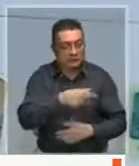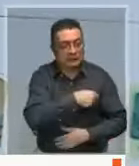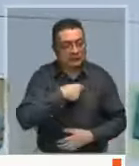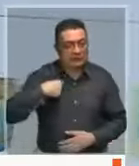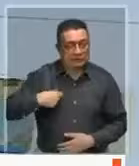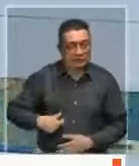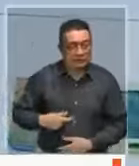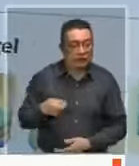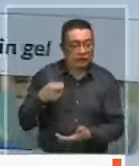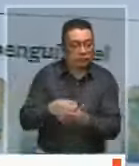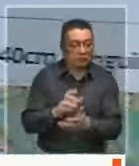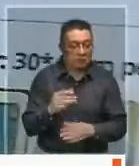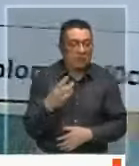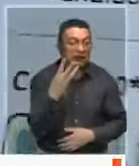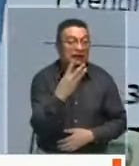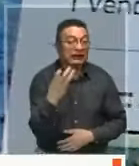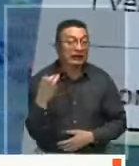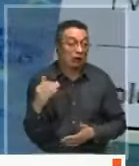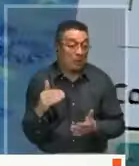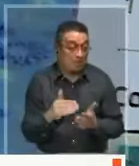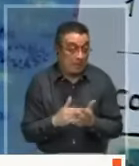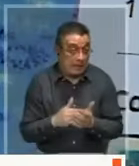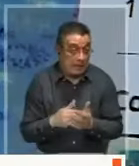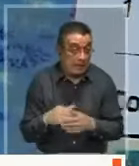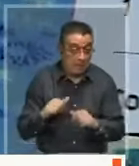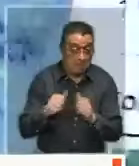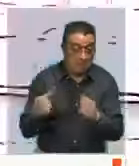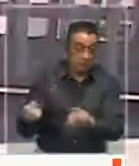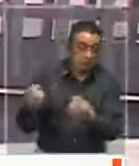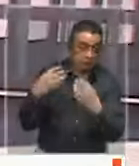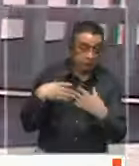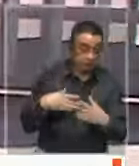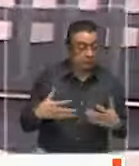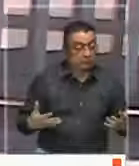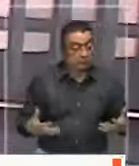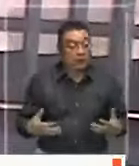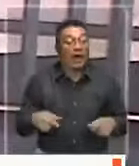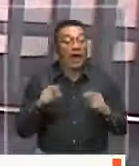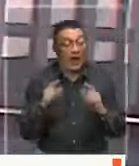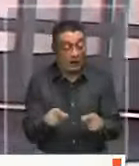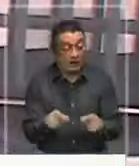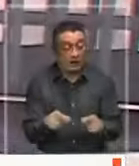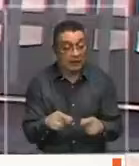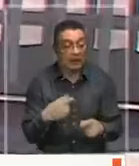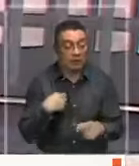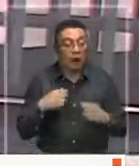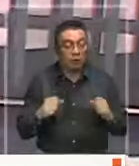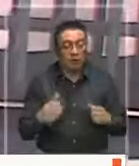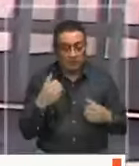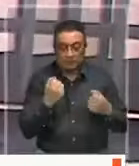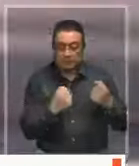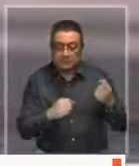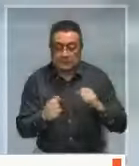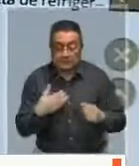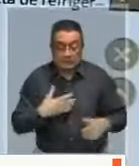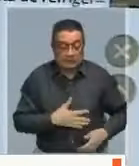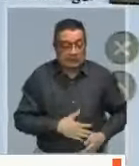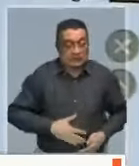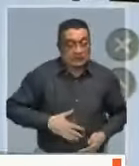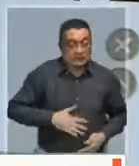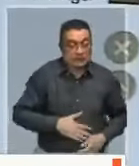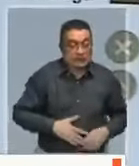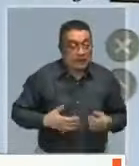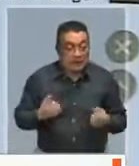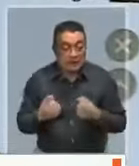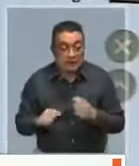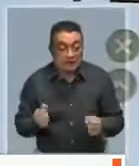pueden superar los 300.000 pesos con envío. Igual preocupada que no me vaya a dar una molestia en la guatita. Sí. Y si